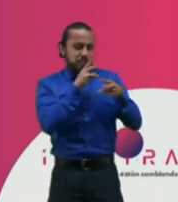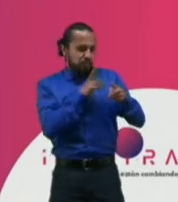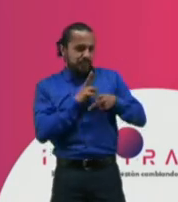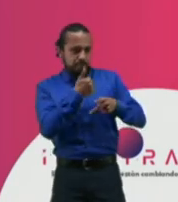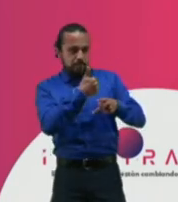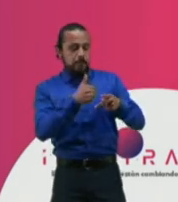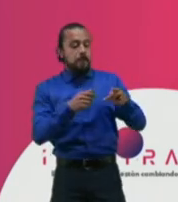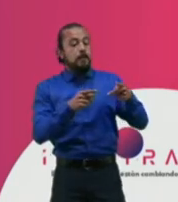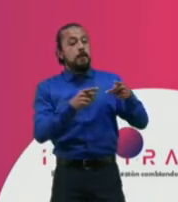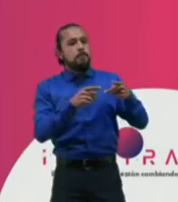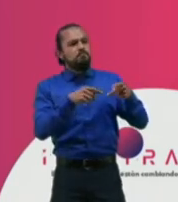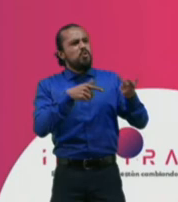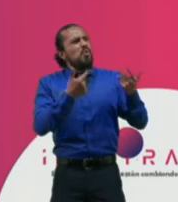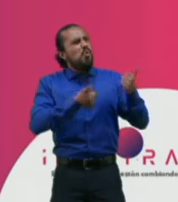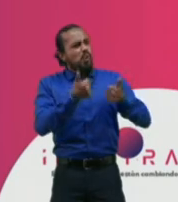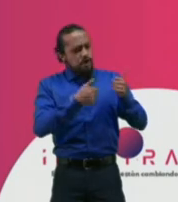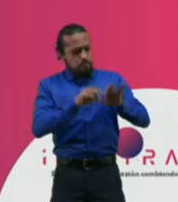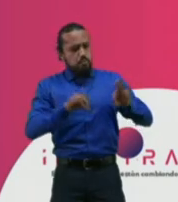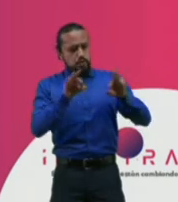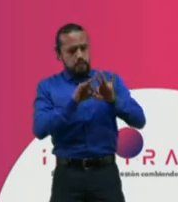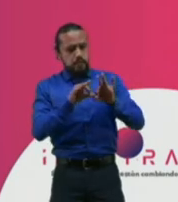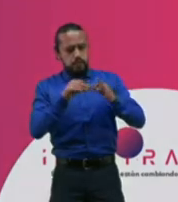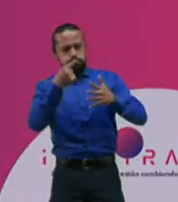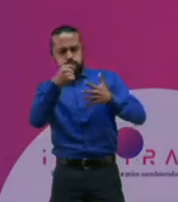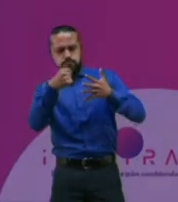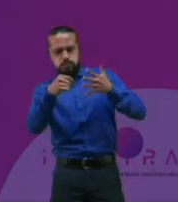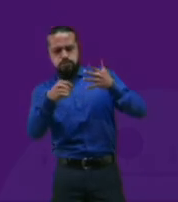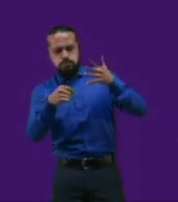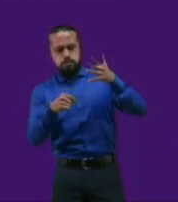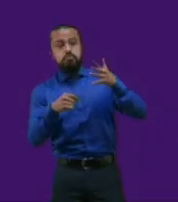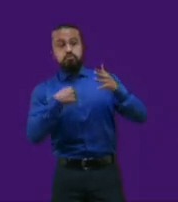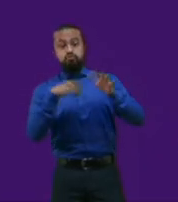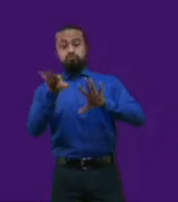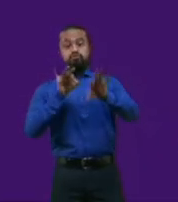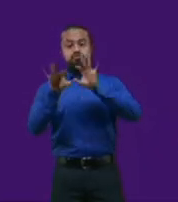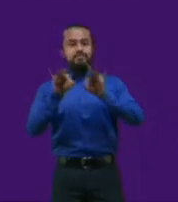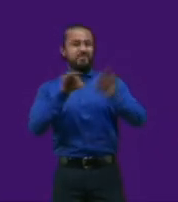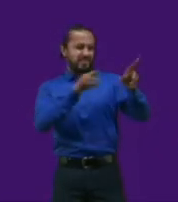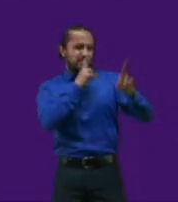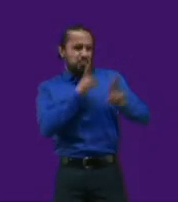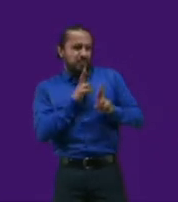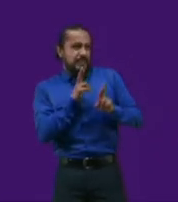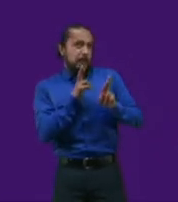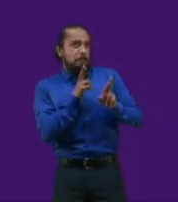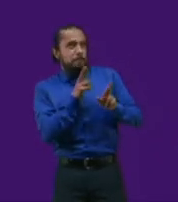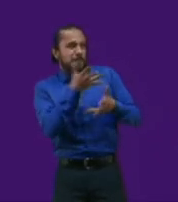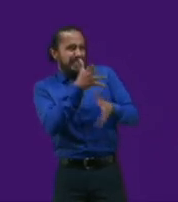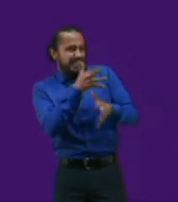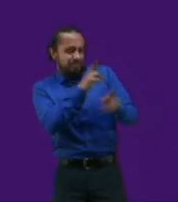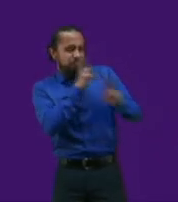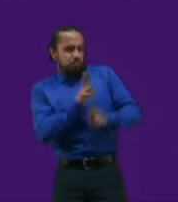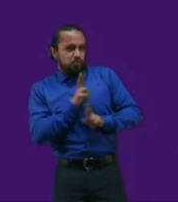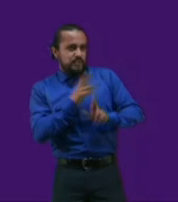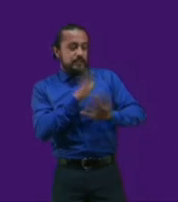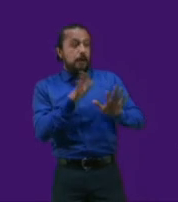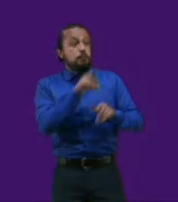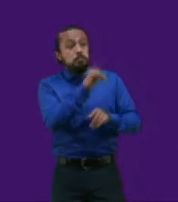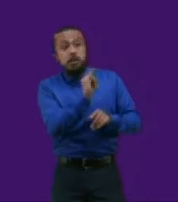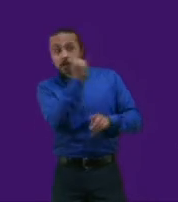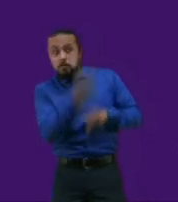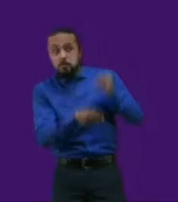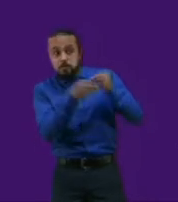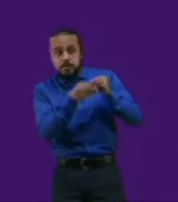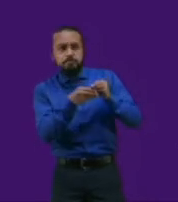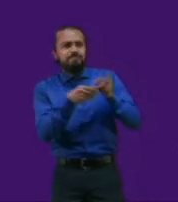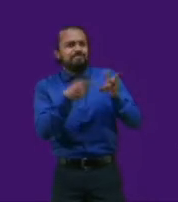escoger un fondo de inversión o un inversionista? Y pues de pronto, como ya me contestaste parcialmente, no sé si de pronto quieras agregar algo más, me